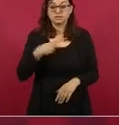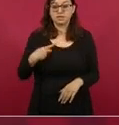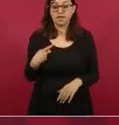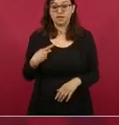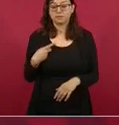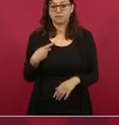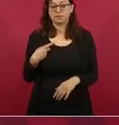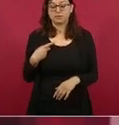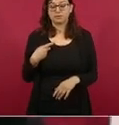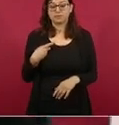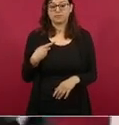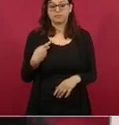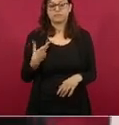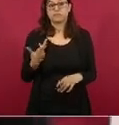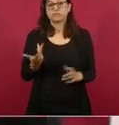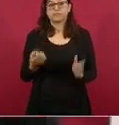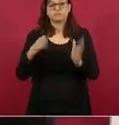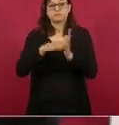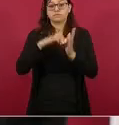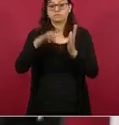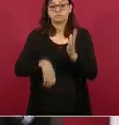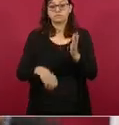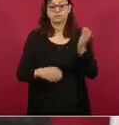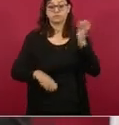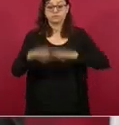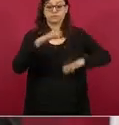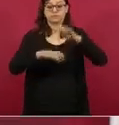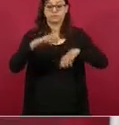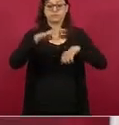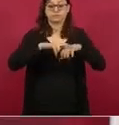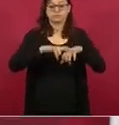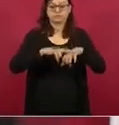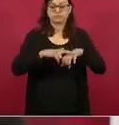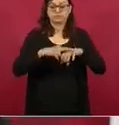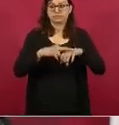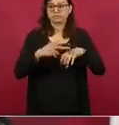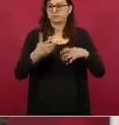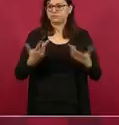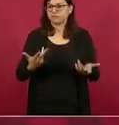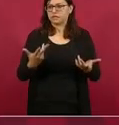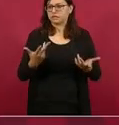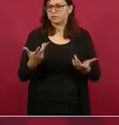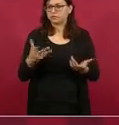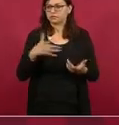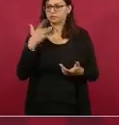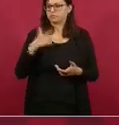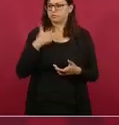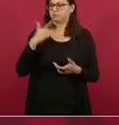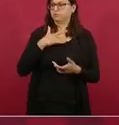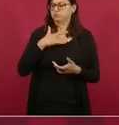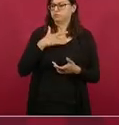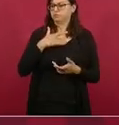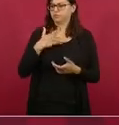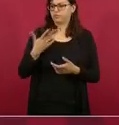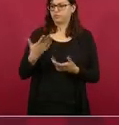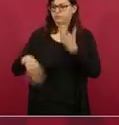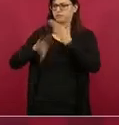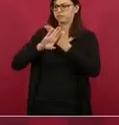Si hay una empresa que se siente afectada, acude al Departamento de Estado. Esa es su política.